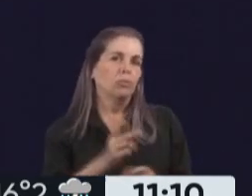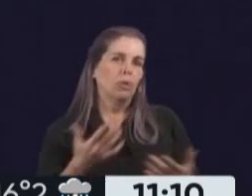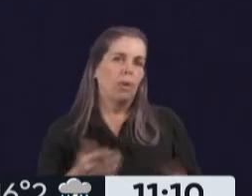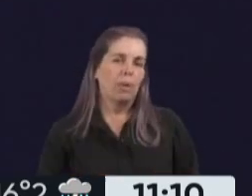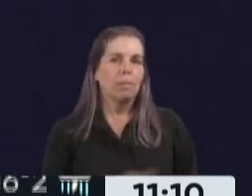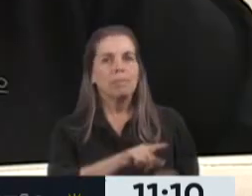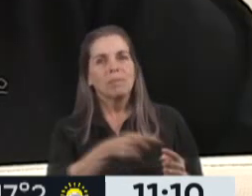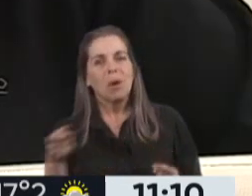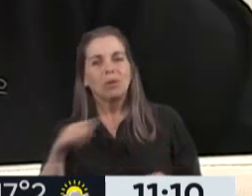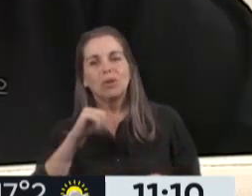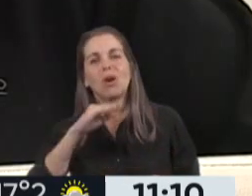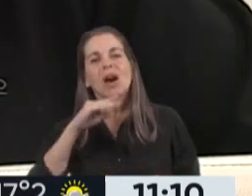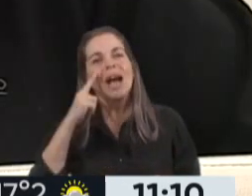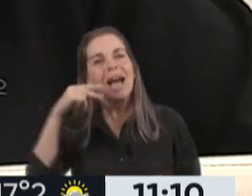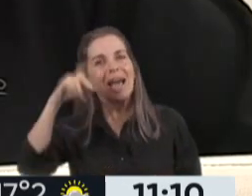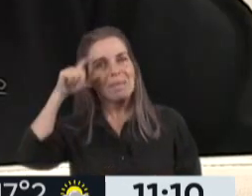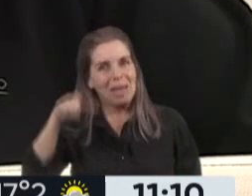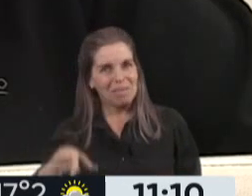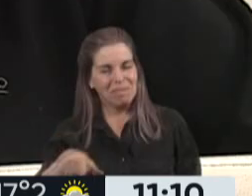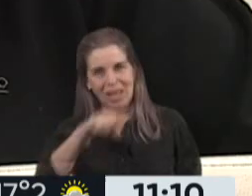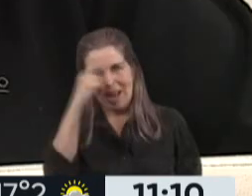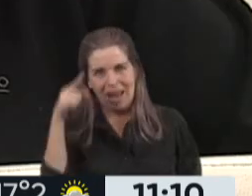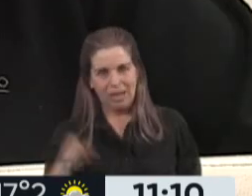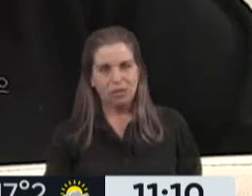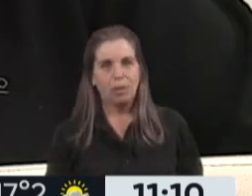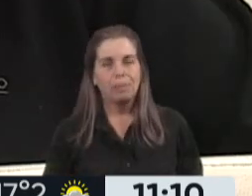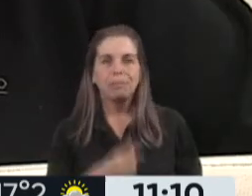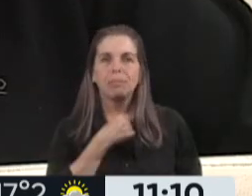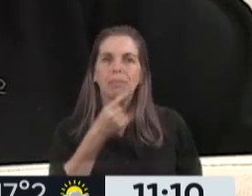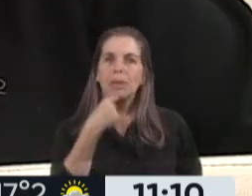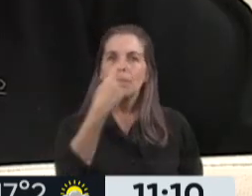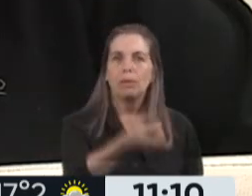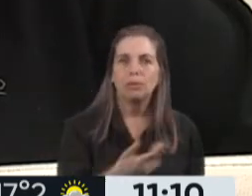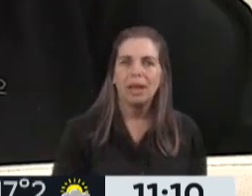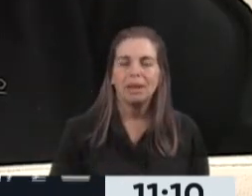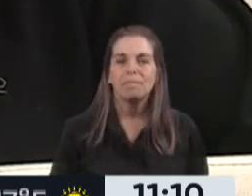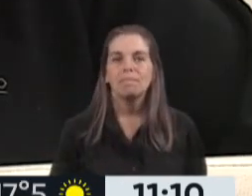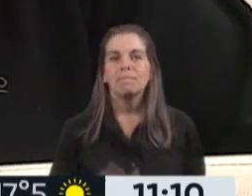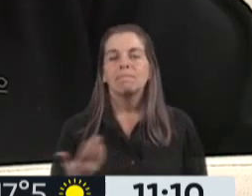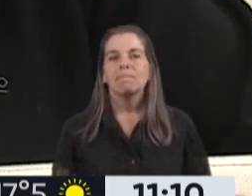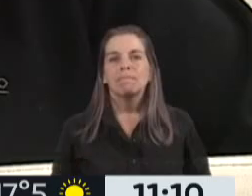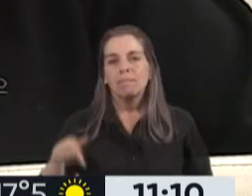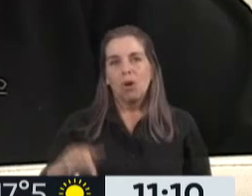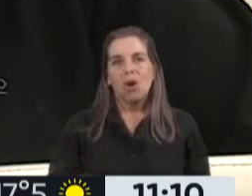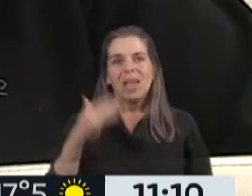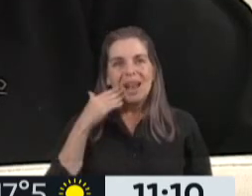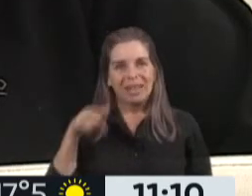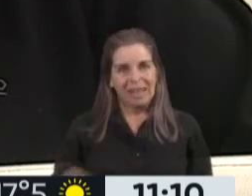Jaime. Manuel, ¿cómo estás? Jaime Rosenberg, de La Nación. Preguntarte por la visita del presidente esta tarde a